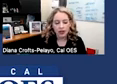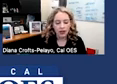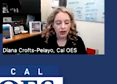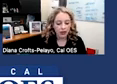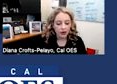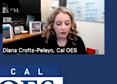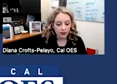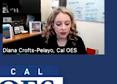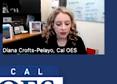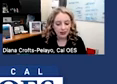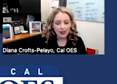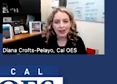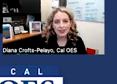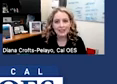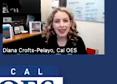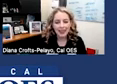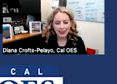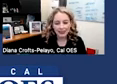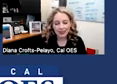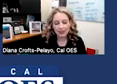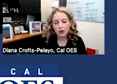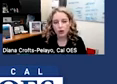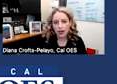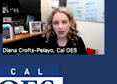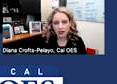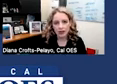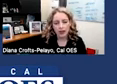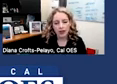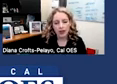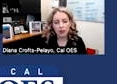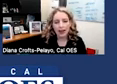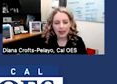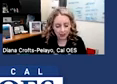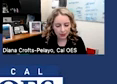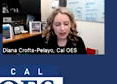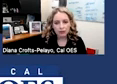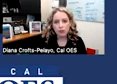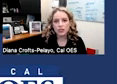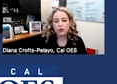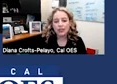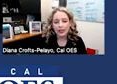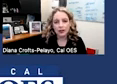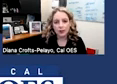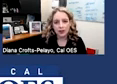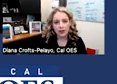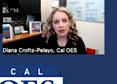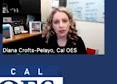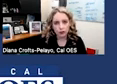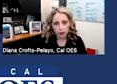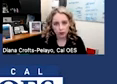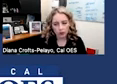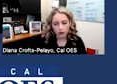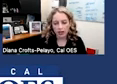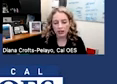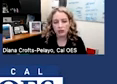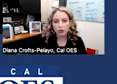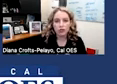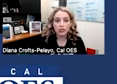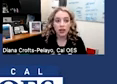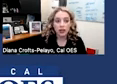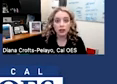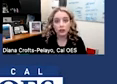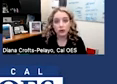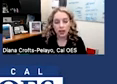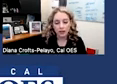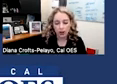tener esas alertas locales para recibir la información directamente de los gobiernos locales